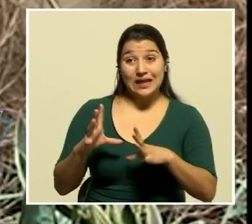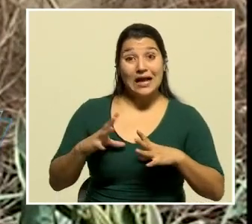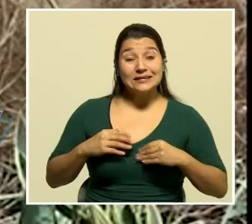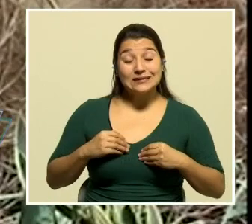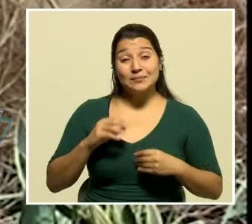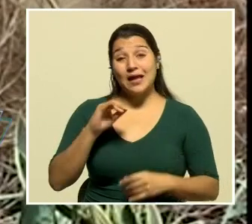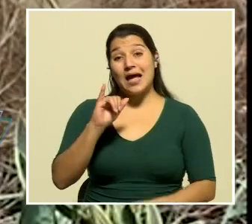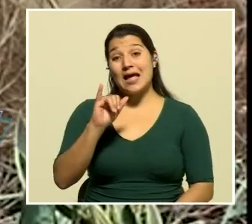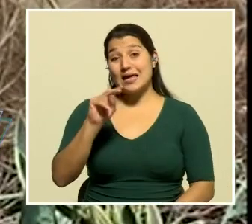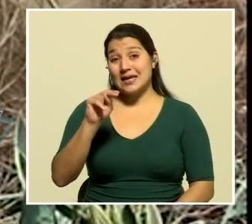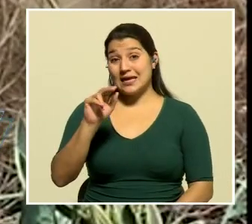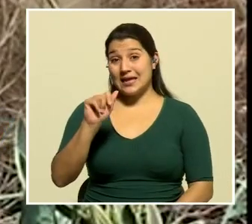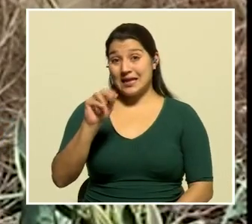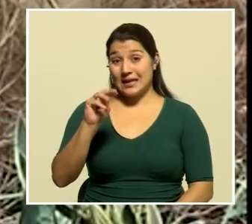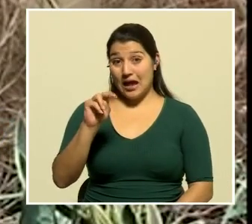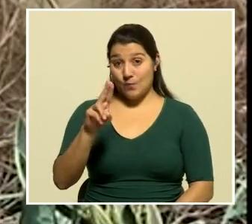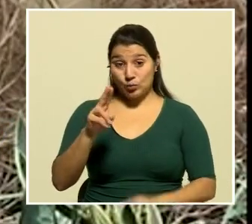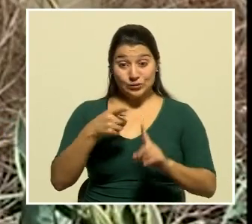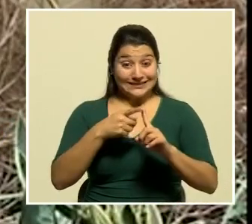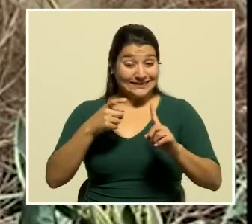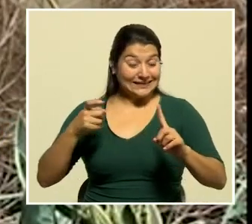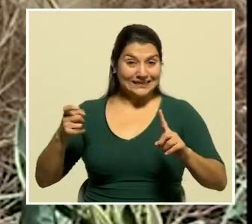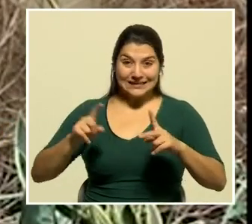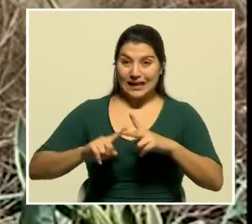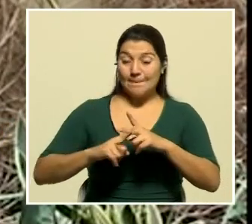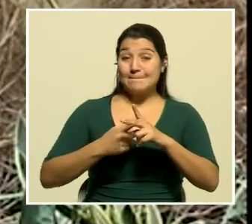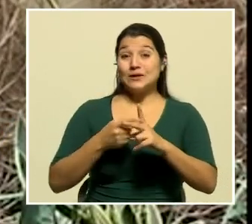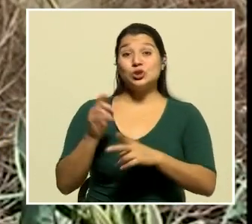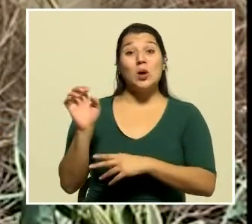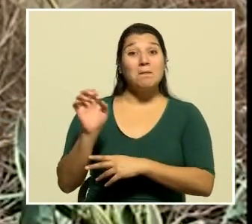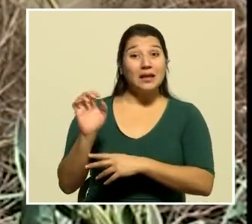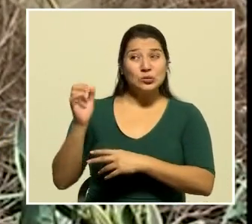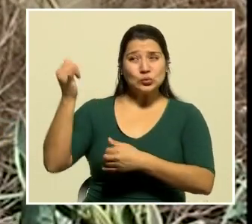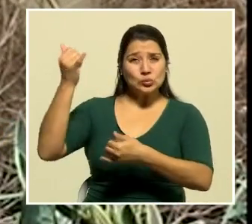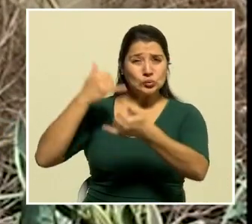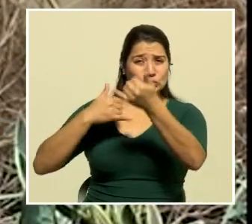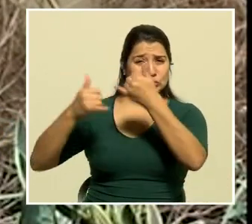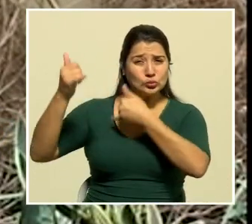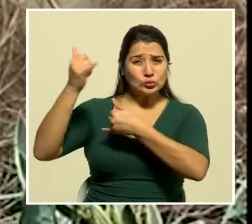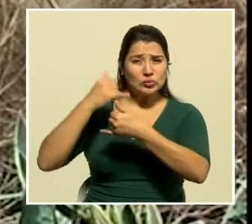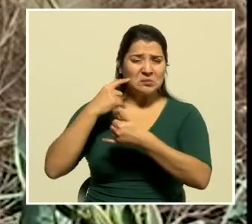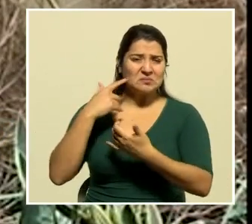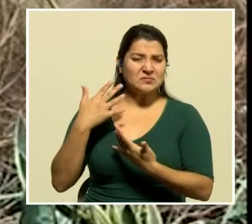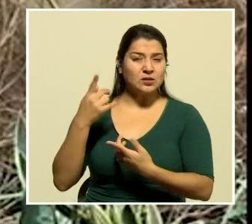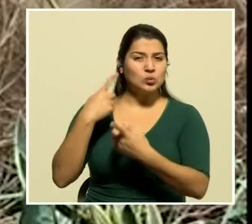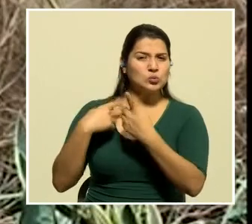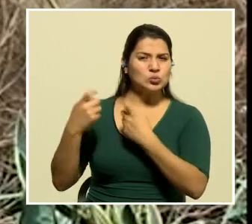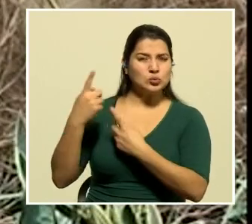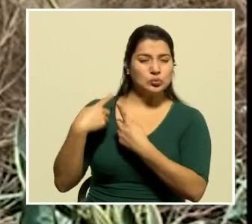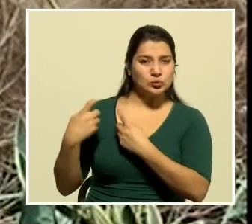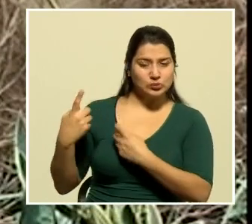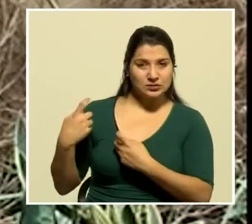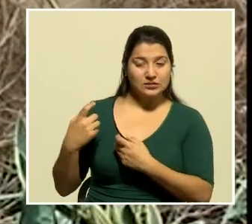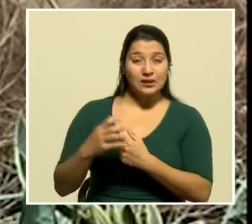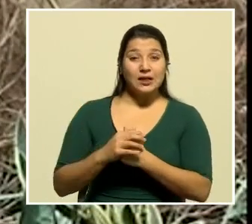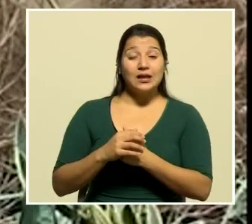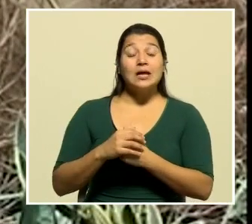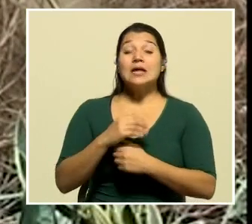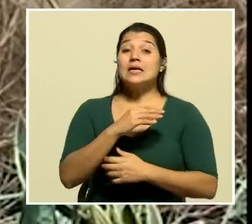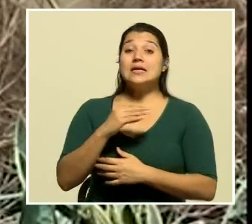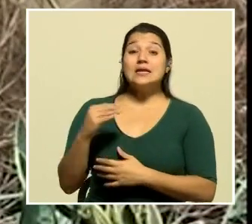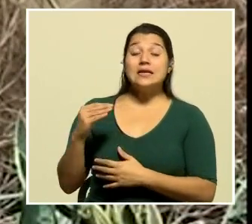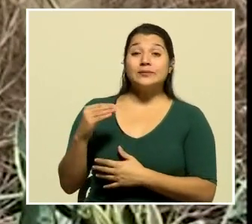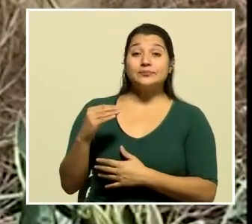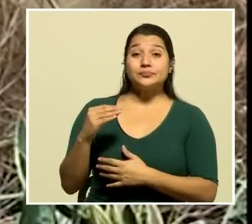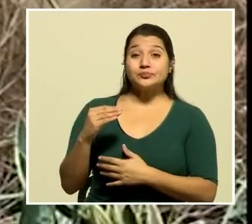de las Mujeres desde que la emergencia fue declarada orienta el